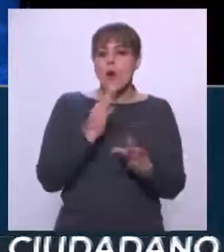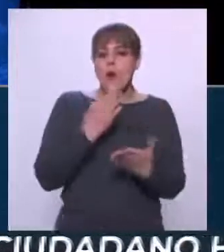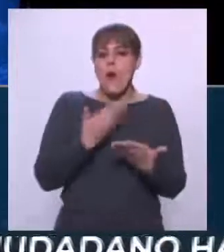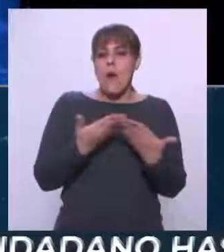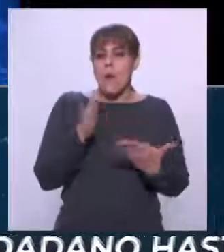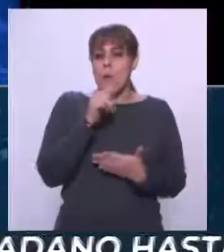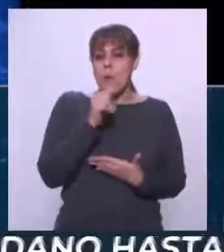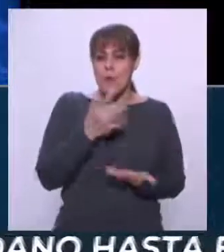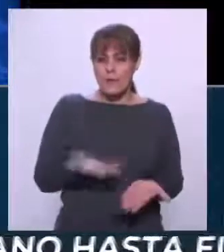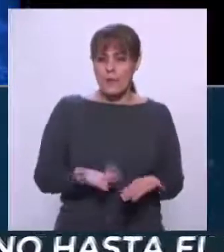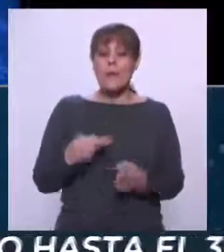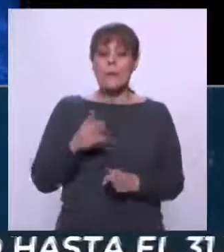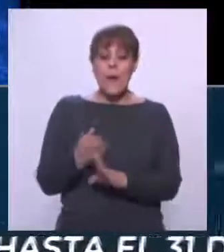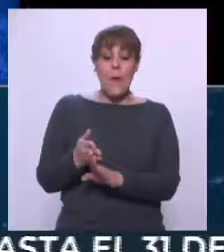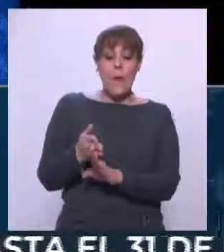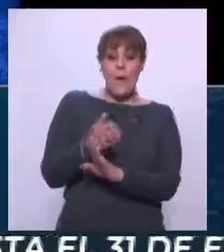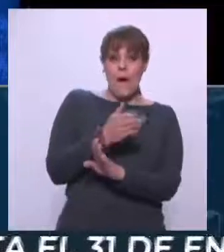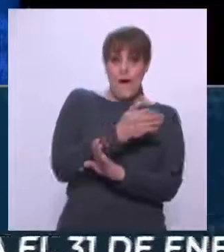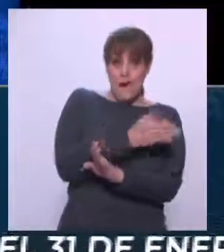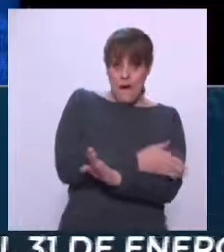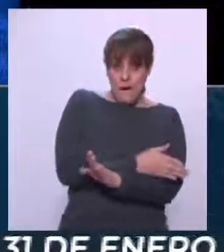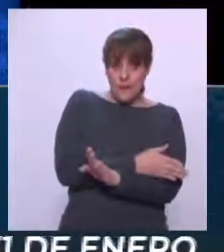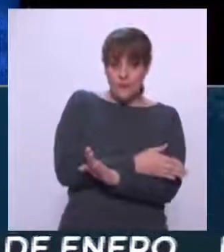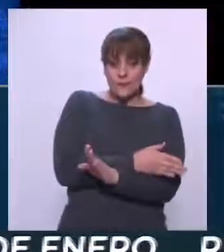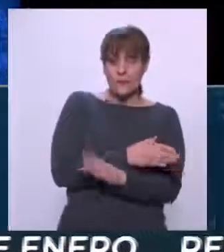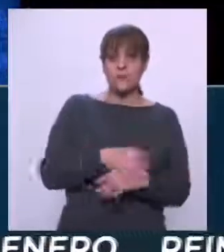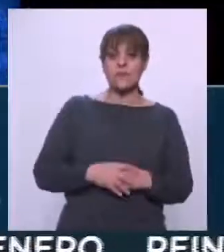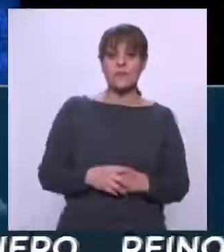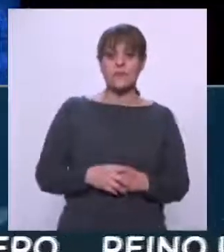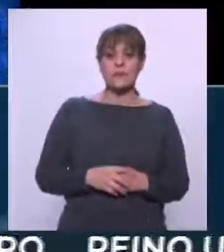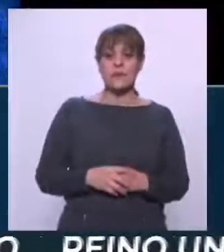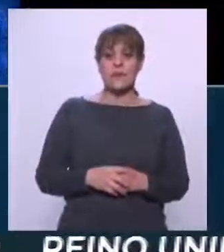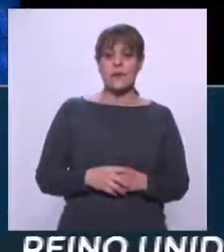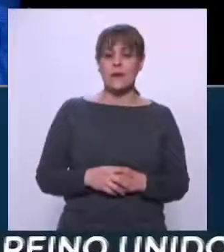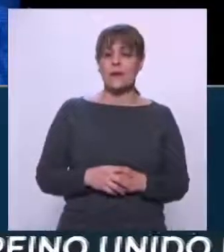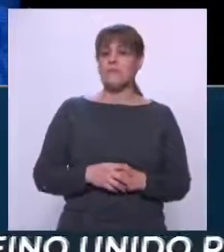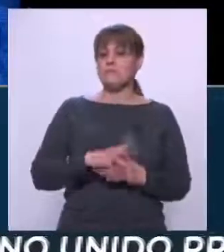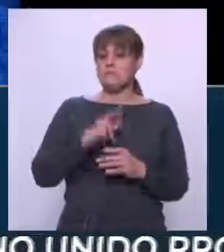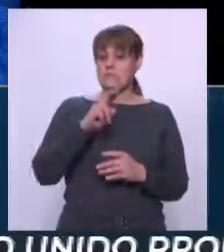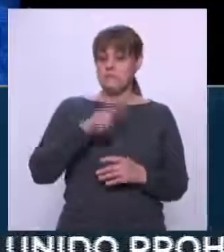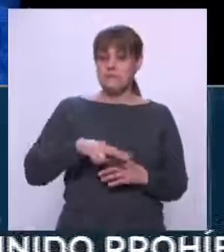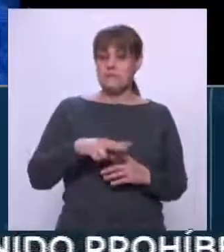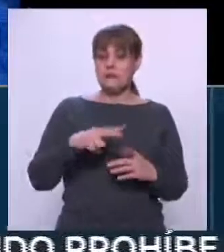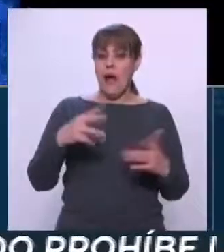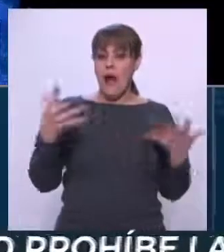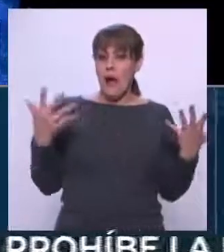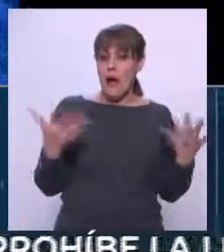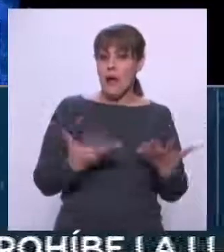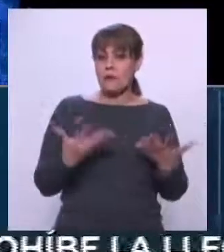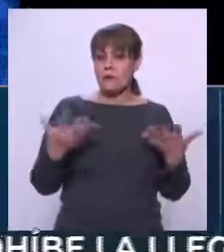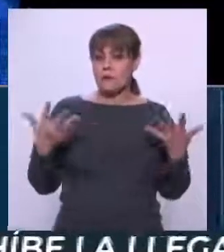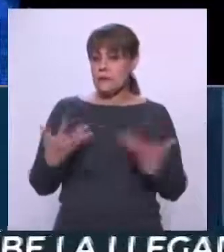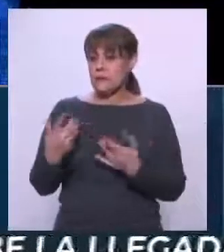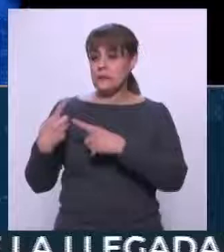previamente hubo una participación muy activa, muy decisiva de